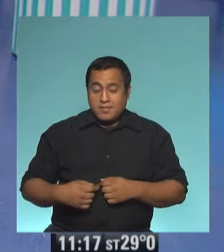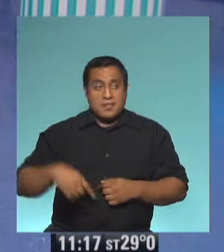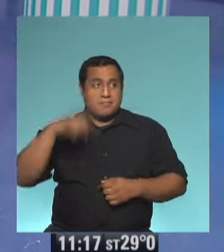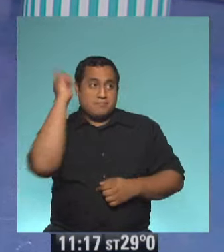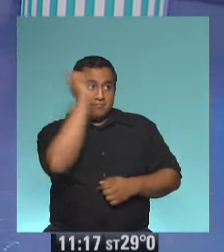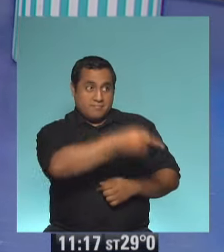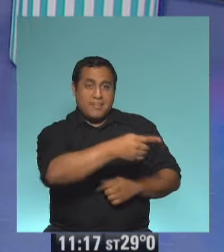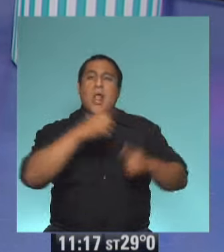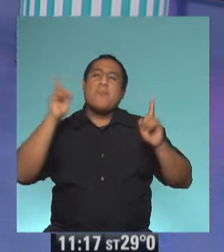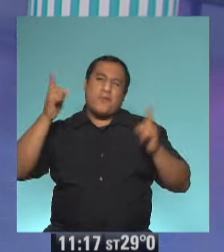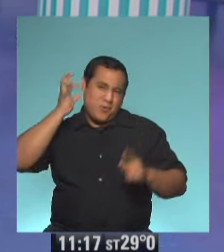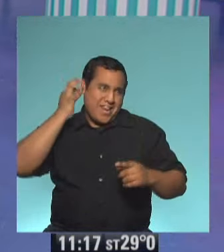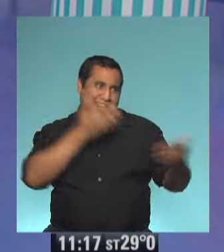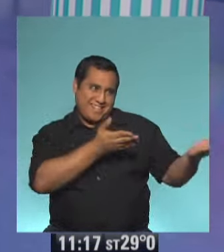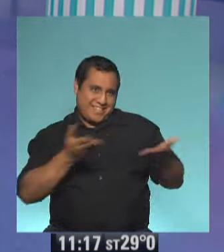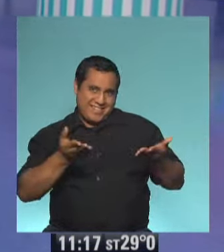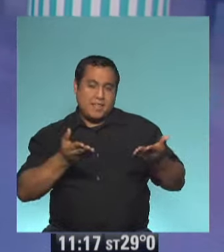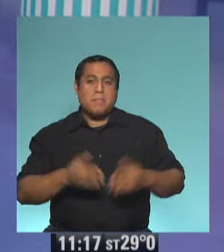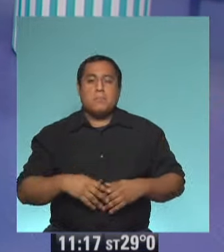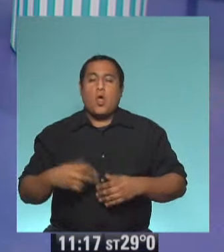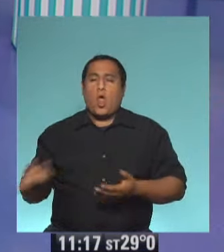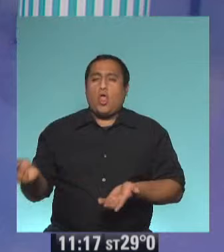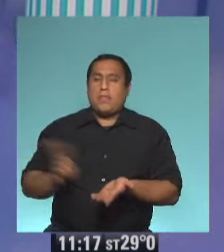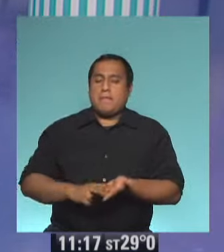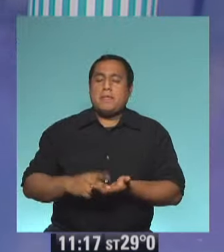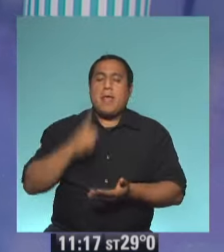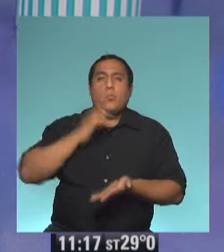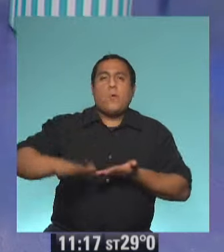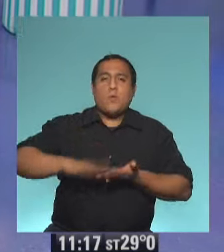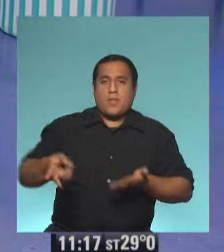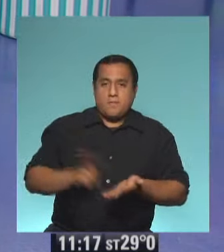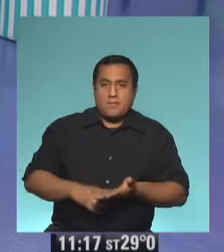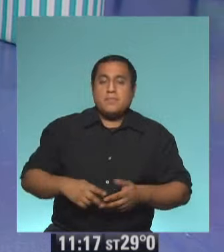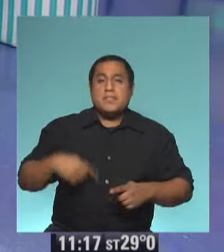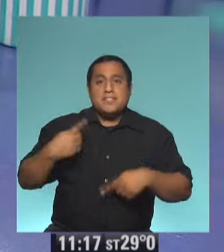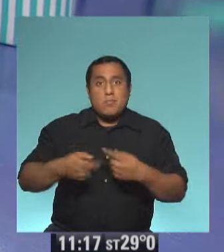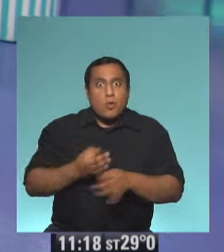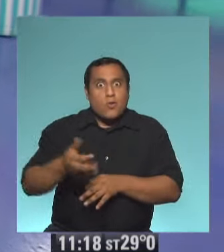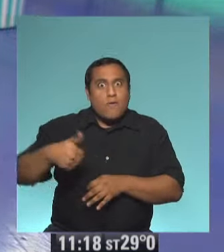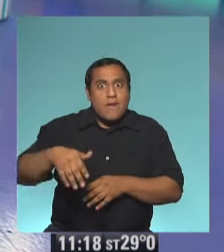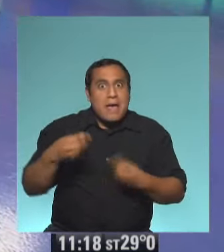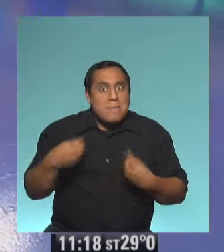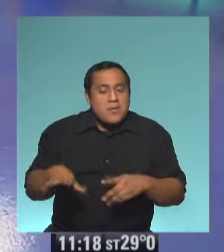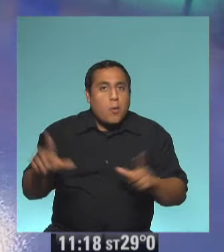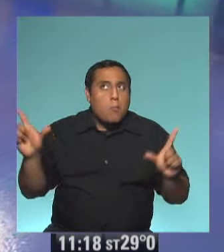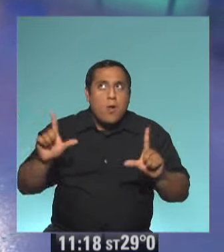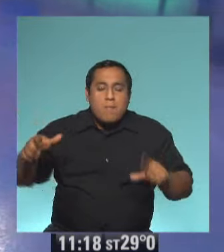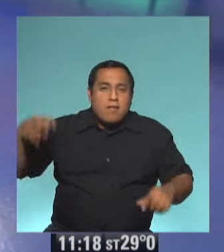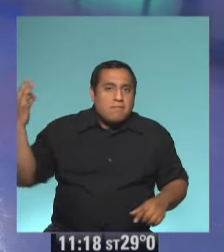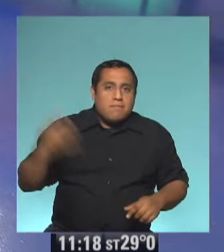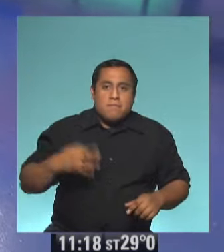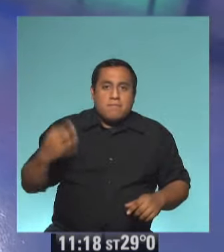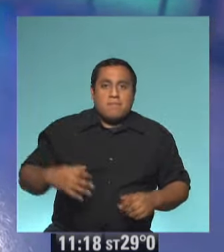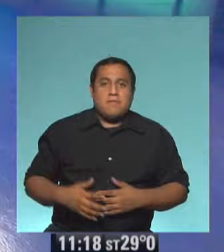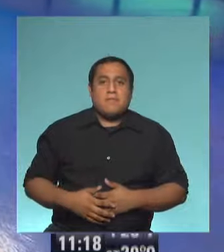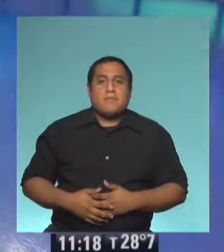señor Julia. A ver, vamos desde arriba de nuevo, así nos hacemos la idea. Ok. Seguimos educando, va a comenzar, tenemos un programa que es